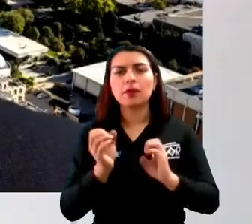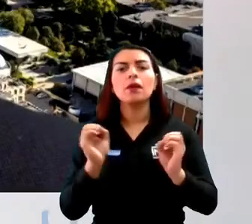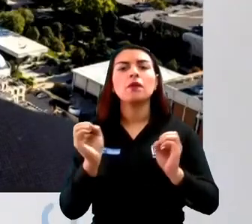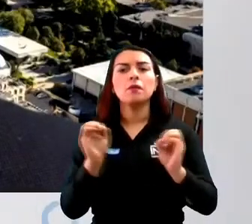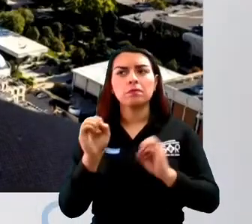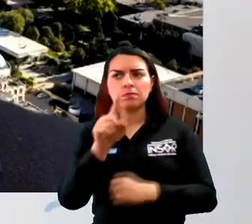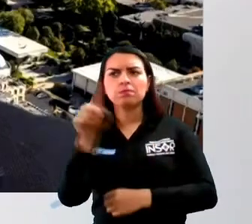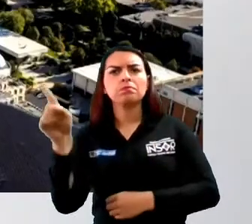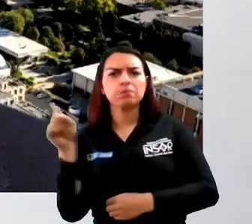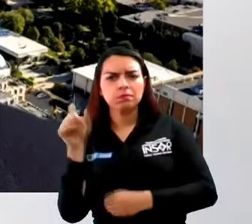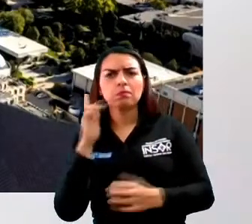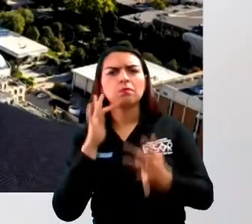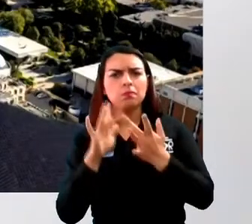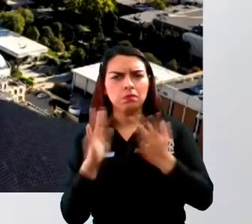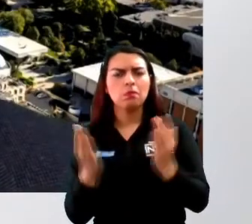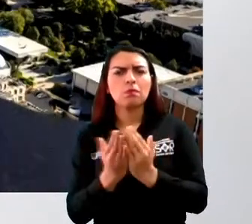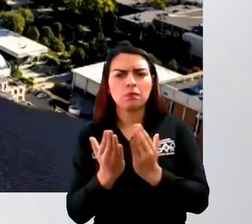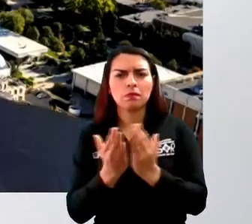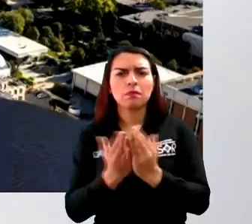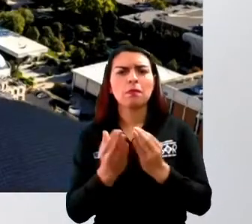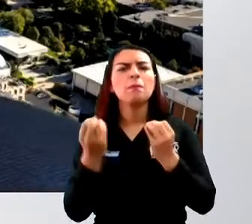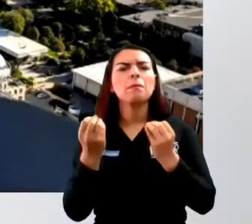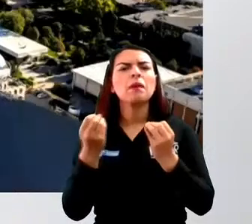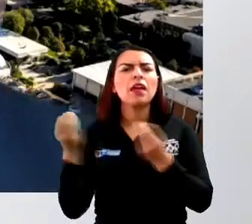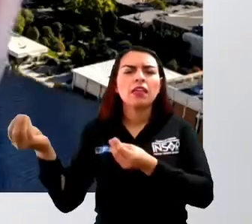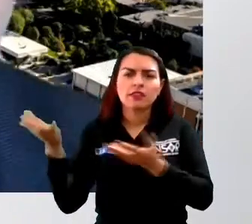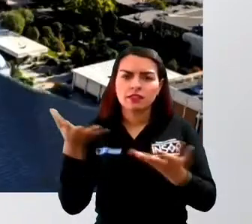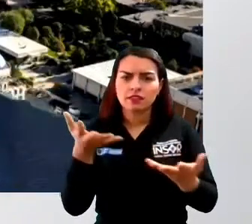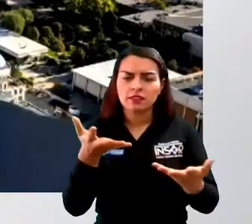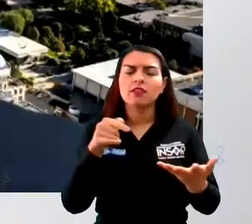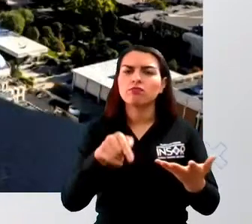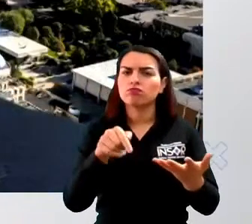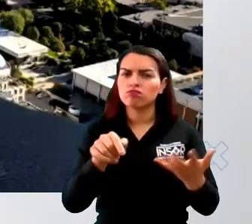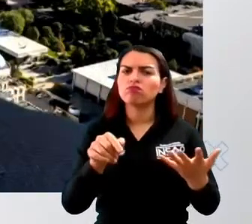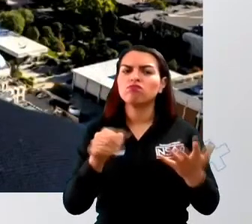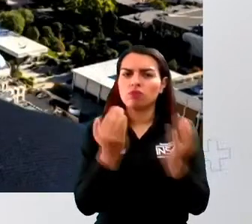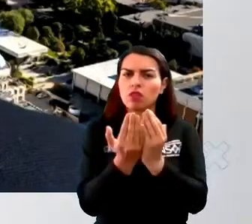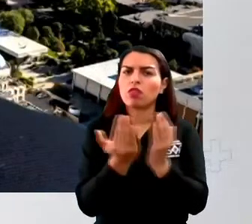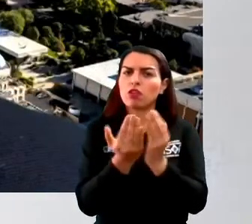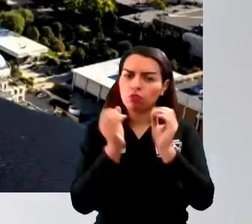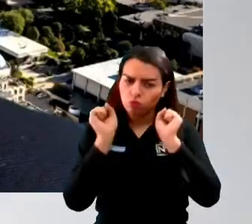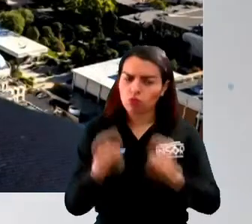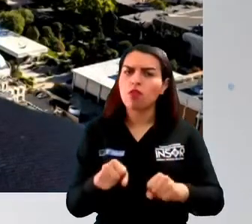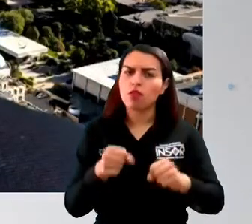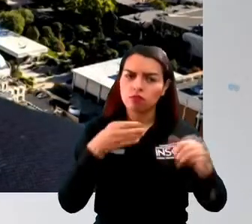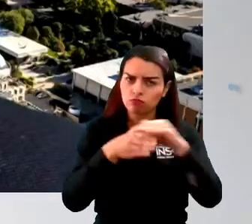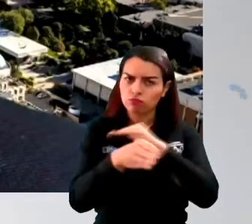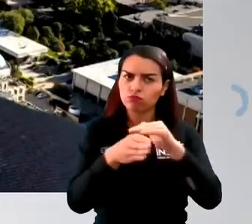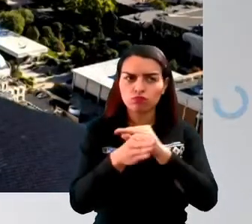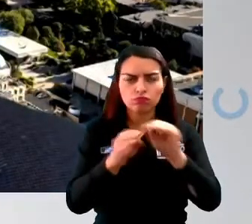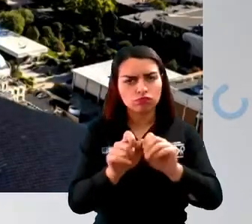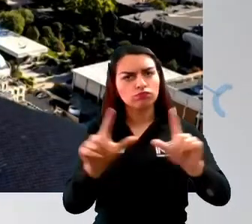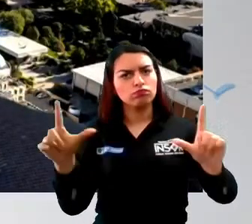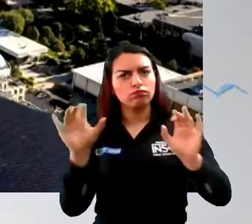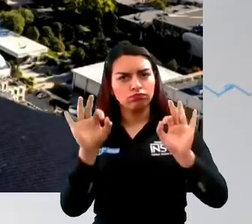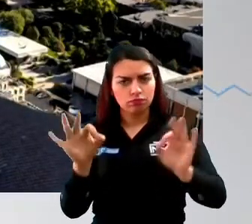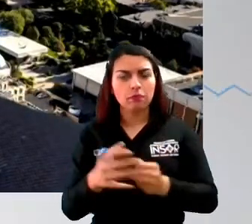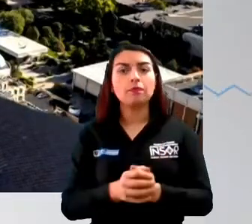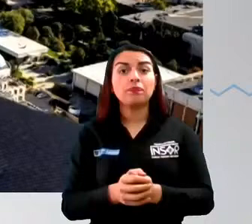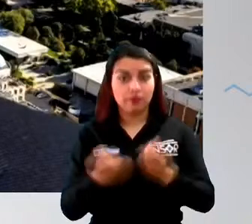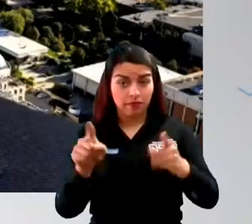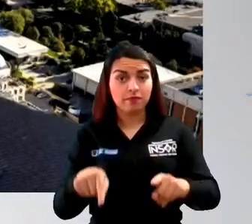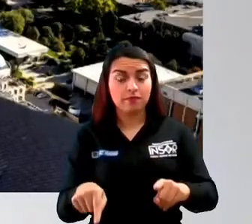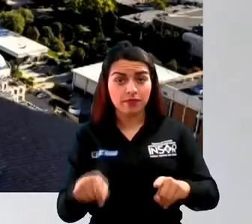para tener estos recursos educacionales abiertos. Y Álvaro, permítame decirle,